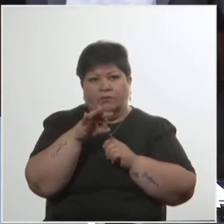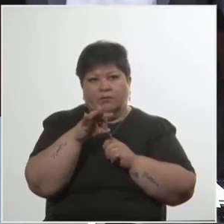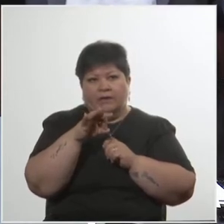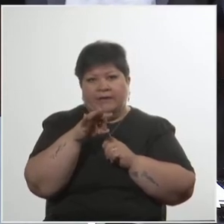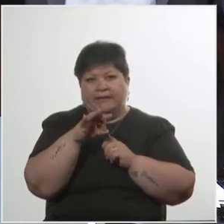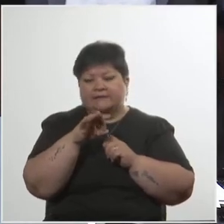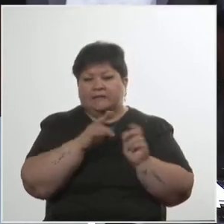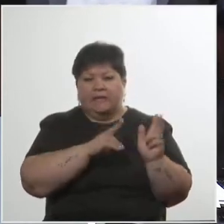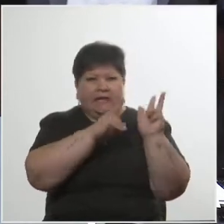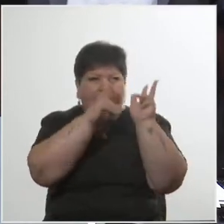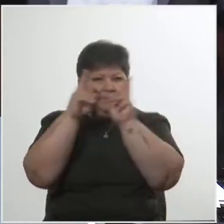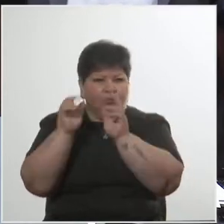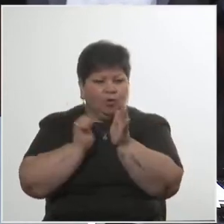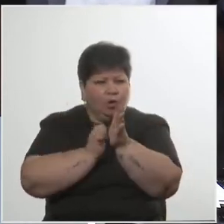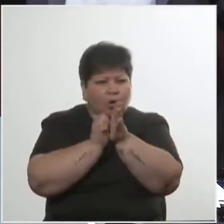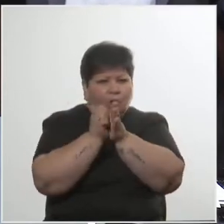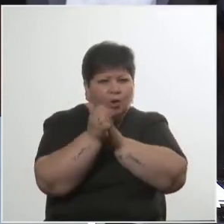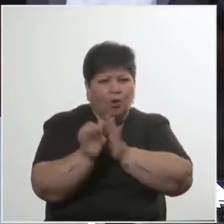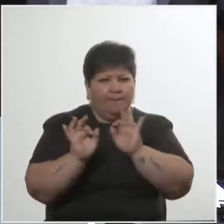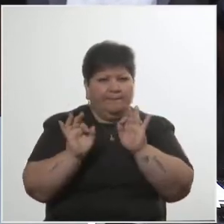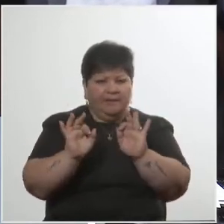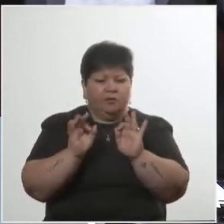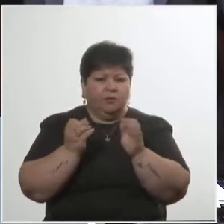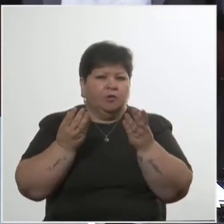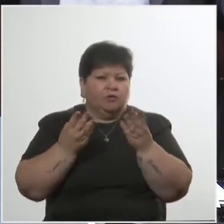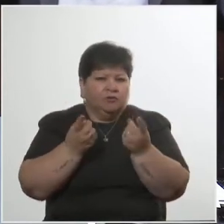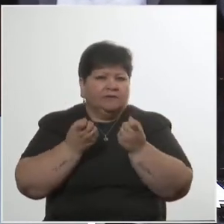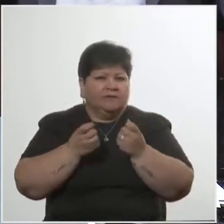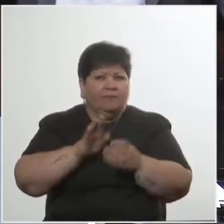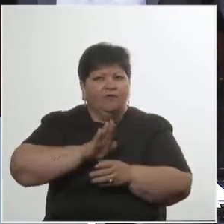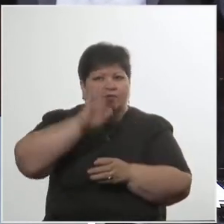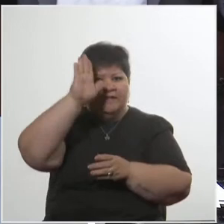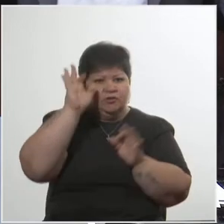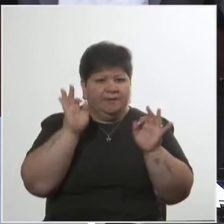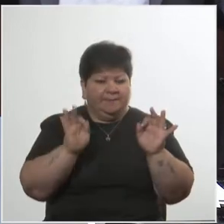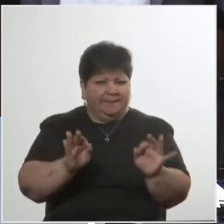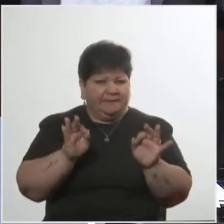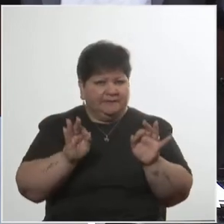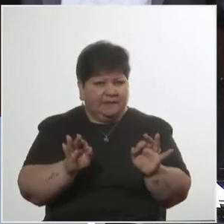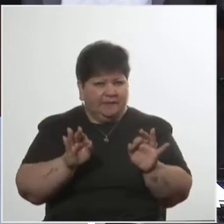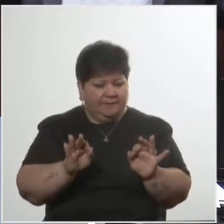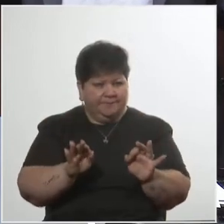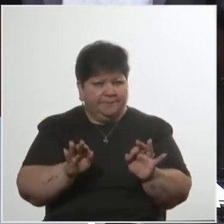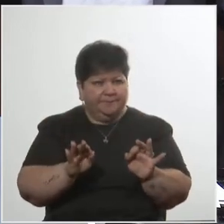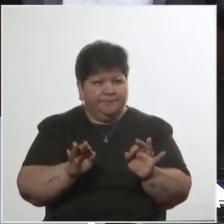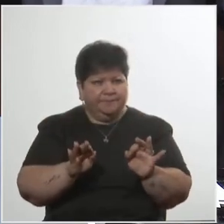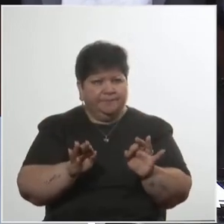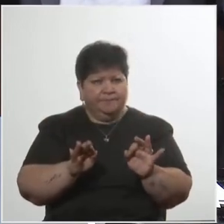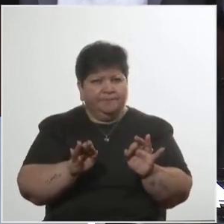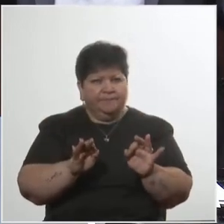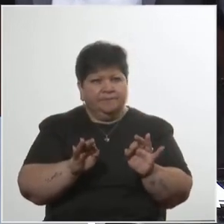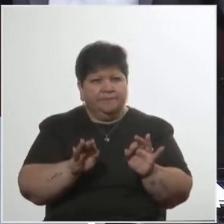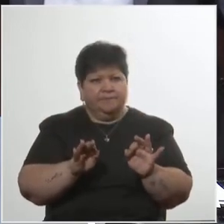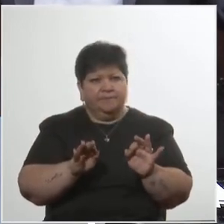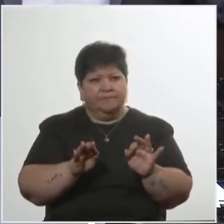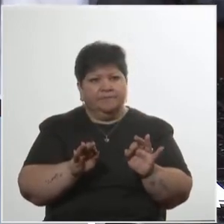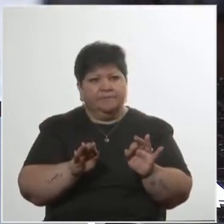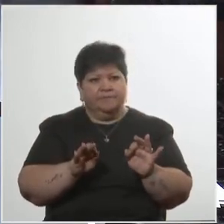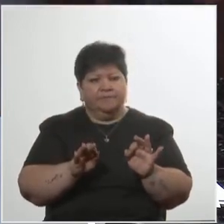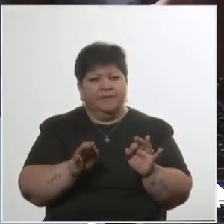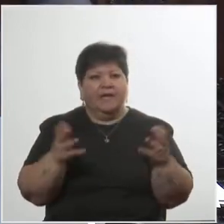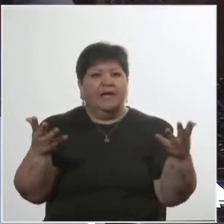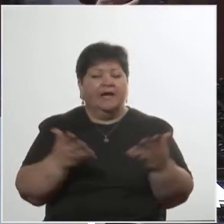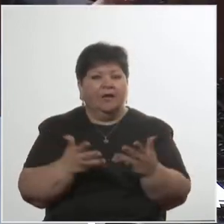capítulo entero por eso el quórum el resto son los tiempos establecidos por el reglamento Entonces